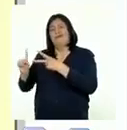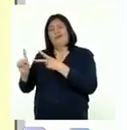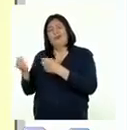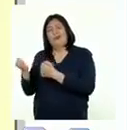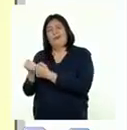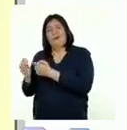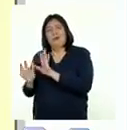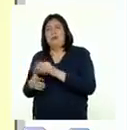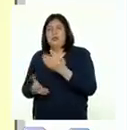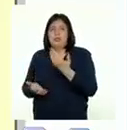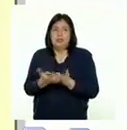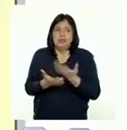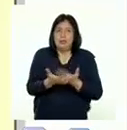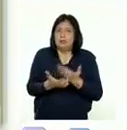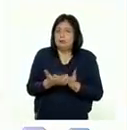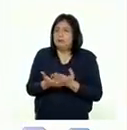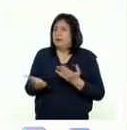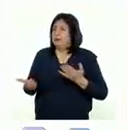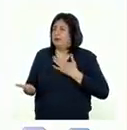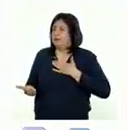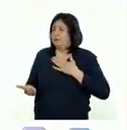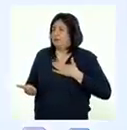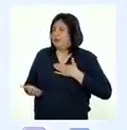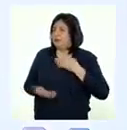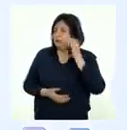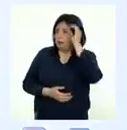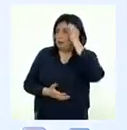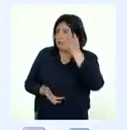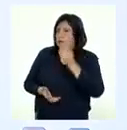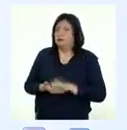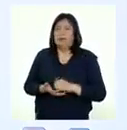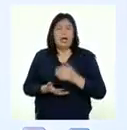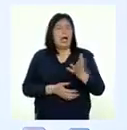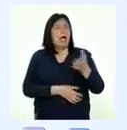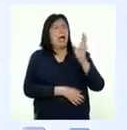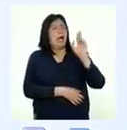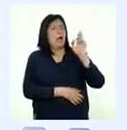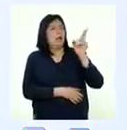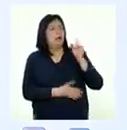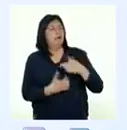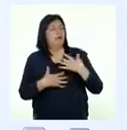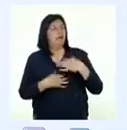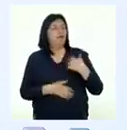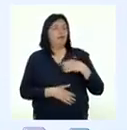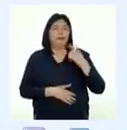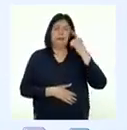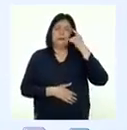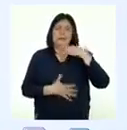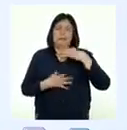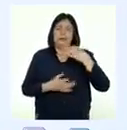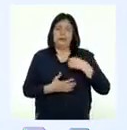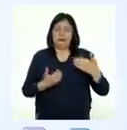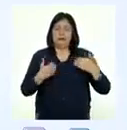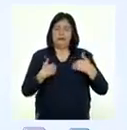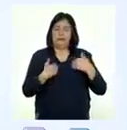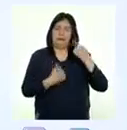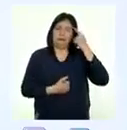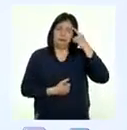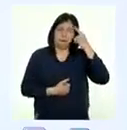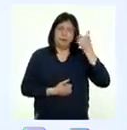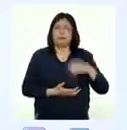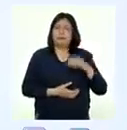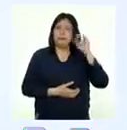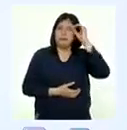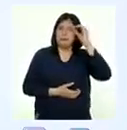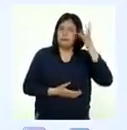y las evidencias que sustentan mi postura. Profesora, qué importante es asumir una postura. Es muy importante que nuestra